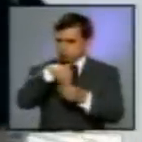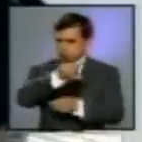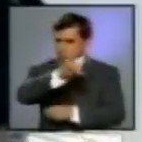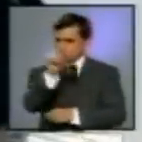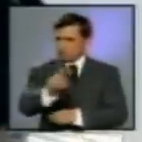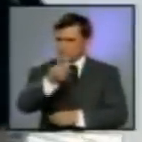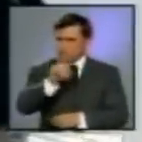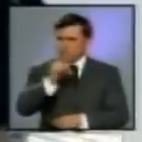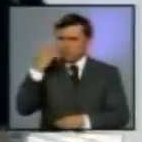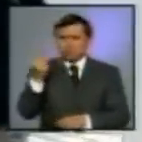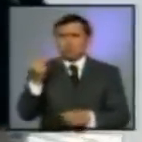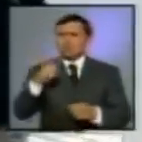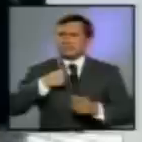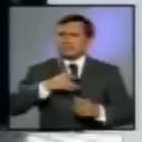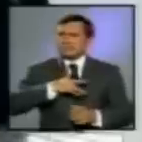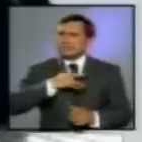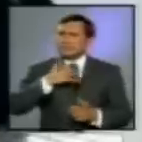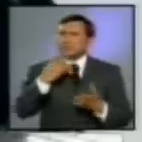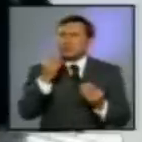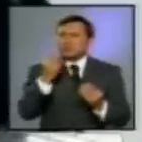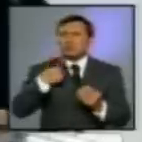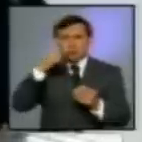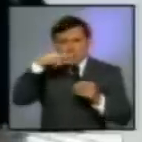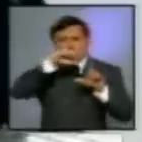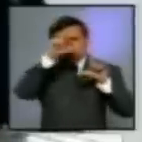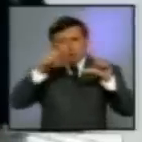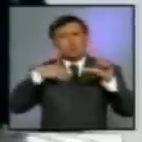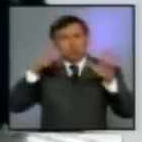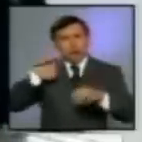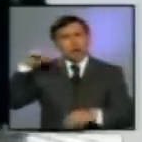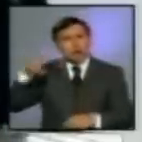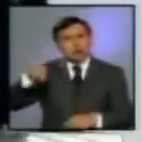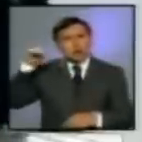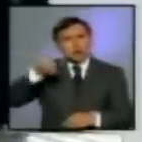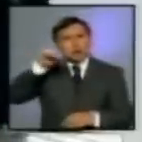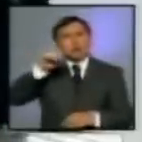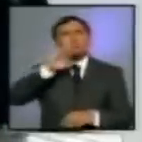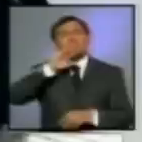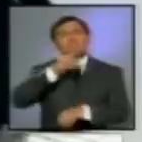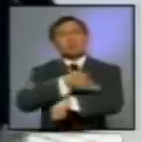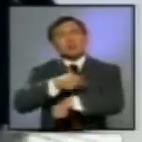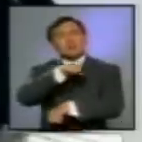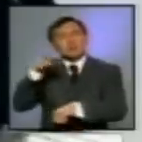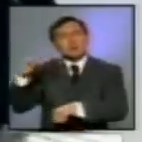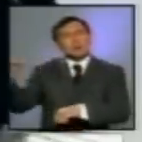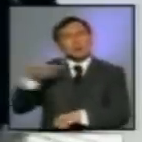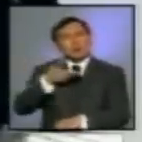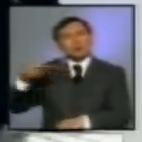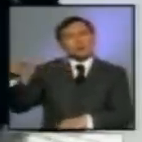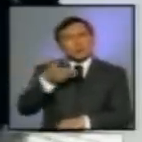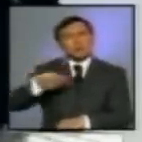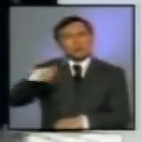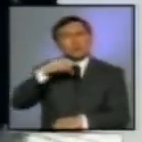y he sentido lo que las madres de familia me han pedido. He escuchado el reclamo de paz y de justicia. Vamos